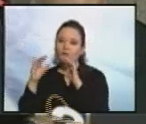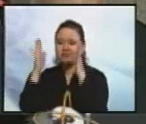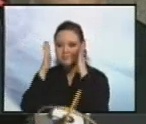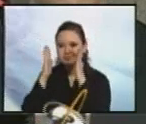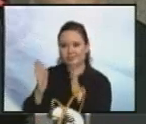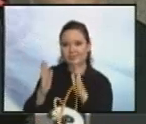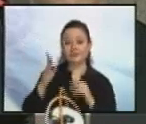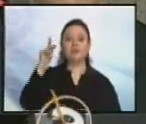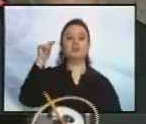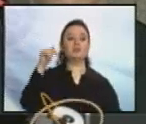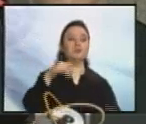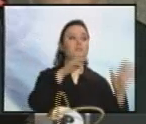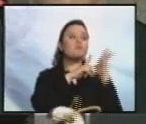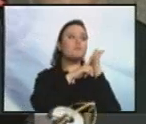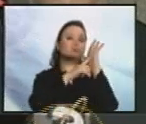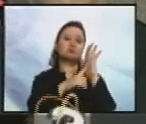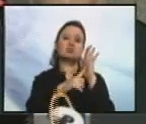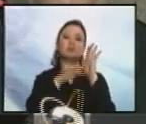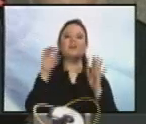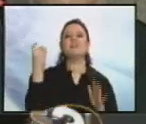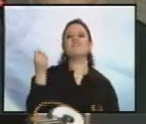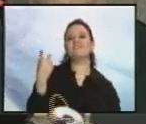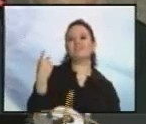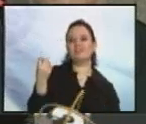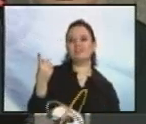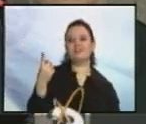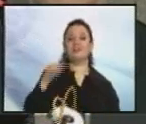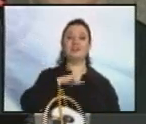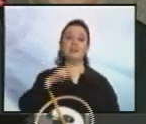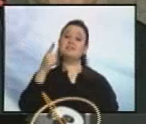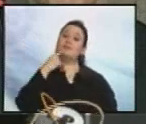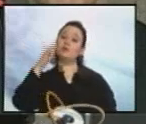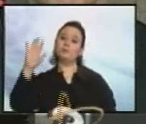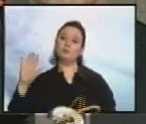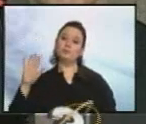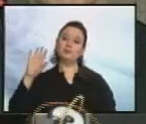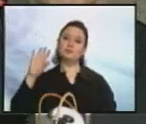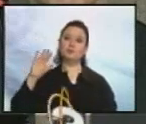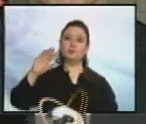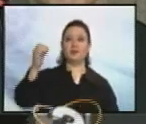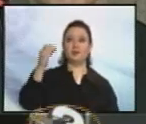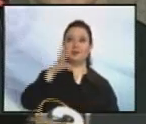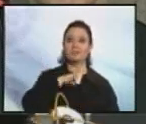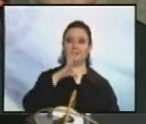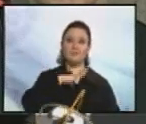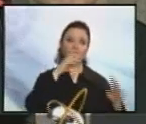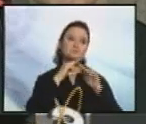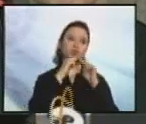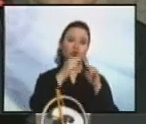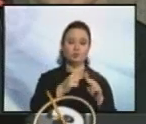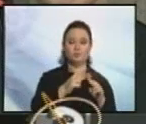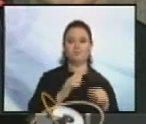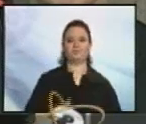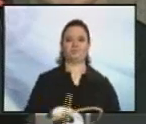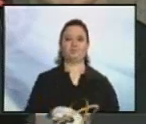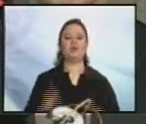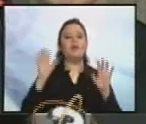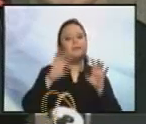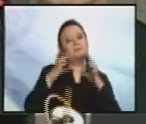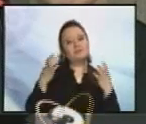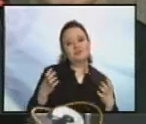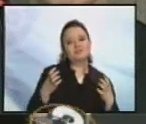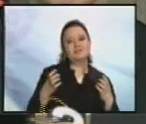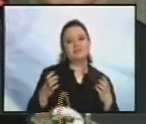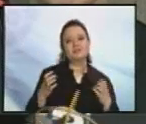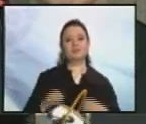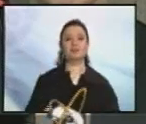Señalar esas carencias es el compromiso que titula la transición, por cuanto,